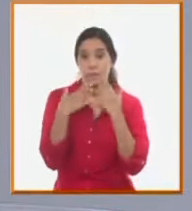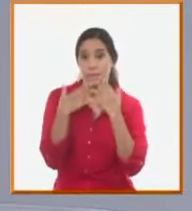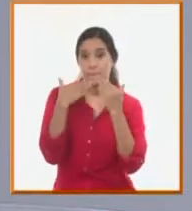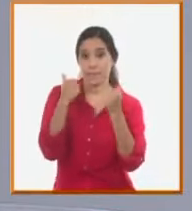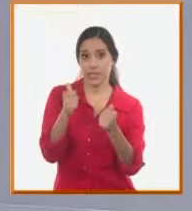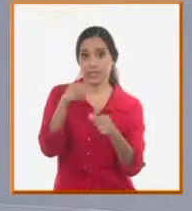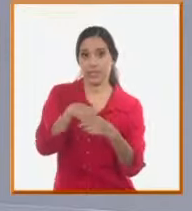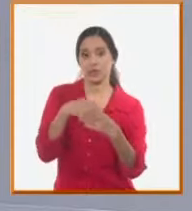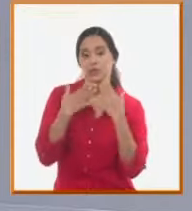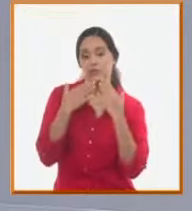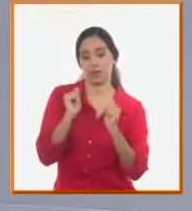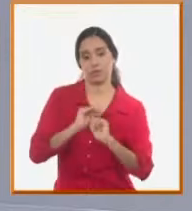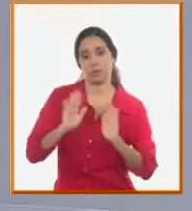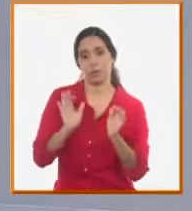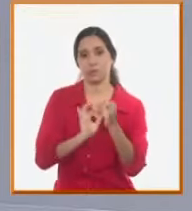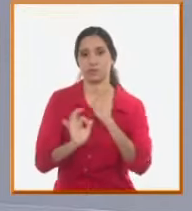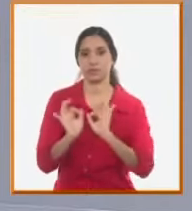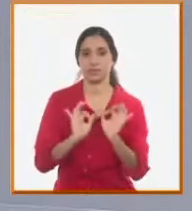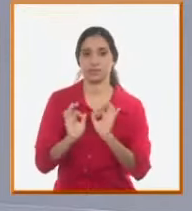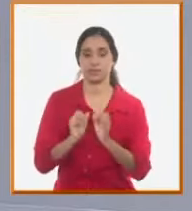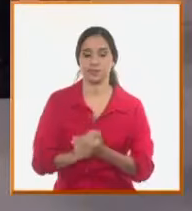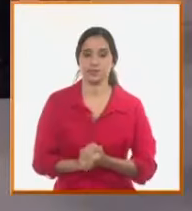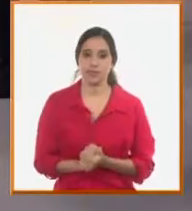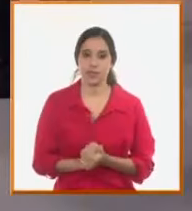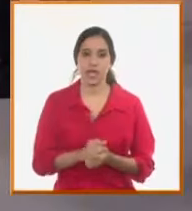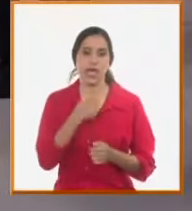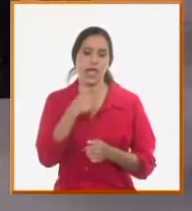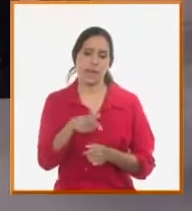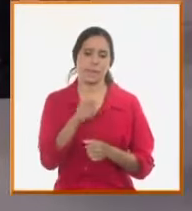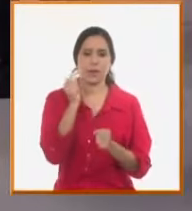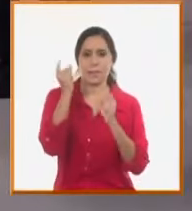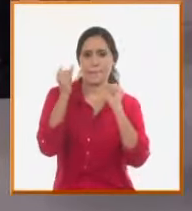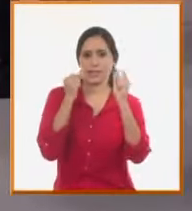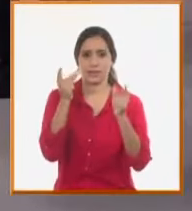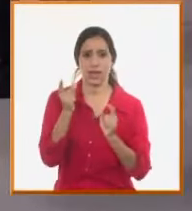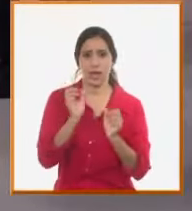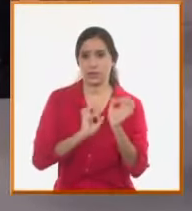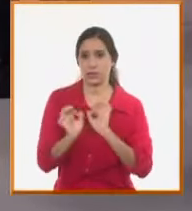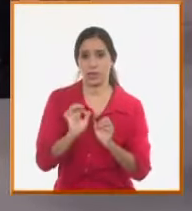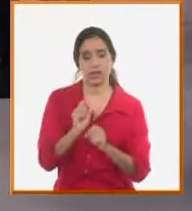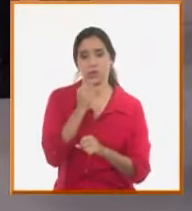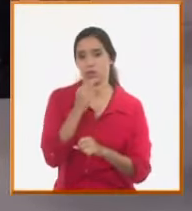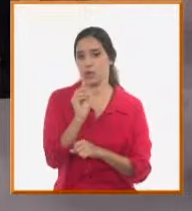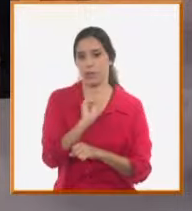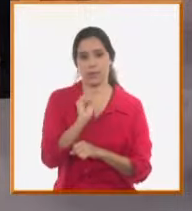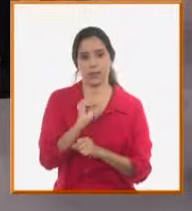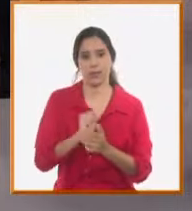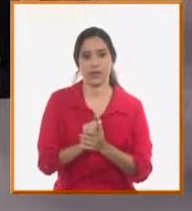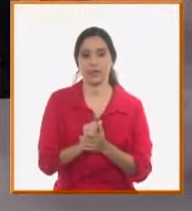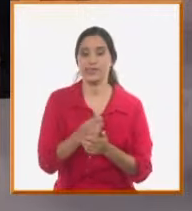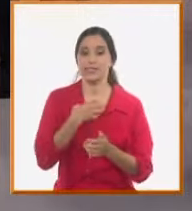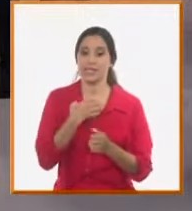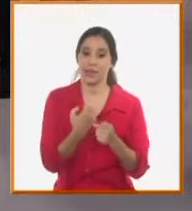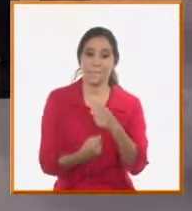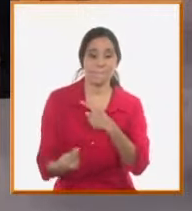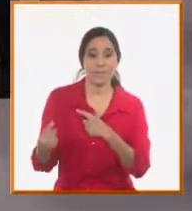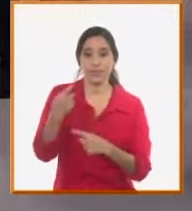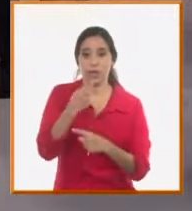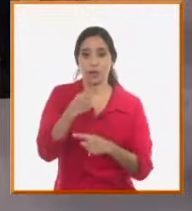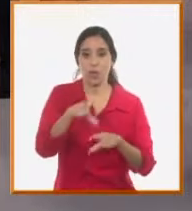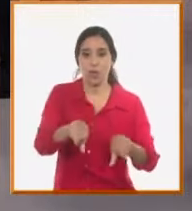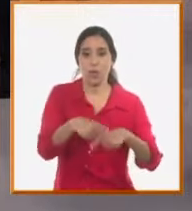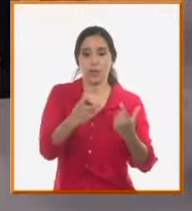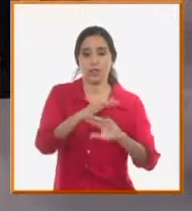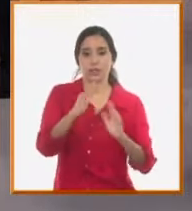cumplan pueden ser asegurados. Es decir, una embarcación inventada no puede asegurarse. Tiene que cumplir los requisitos. Es igual que un vehículo, por ejemplo, tiene